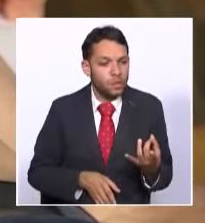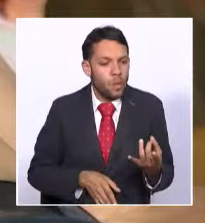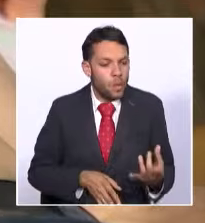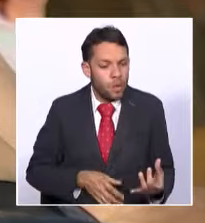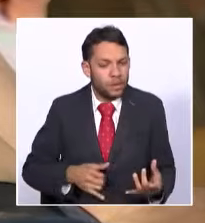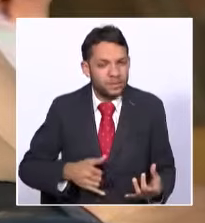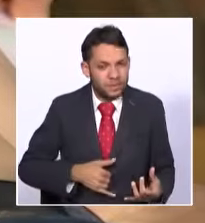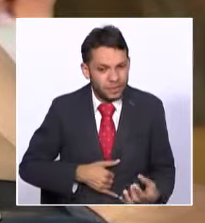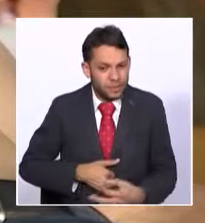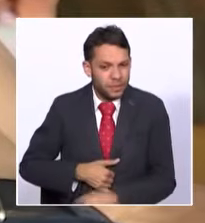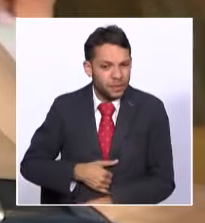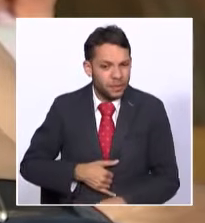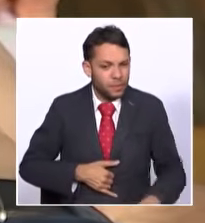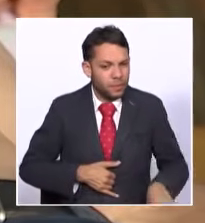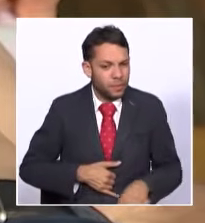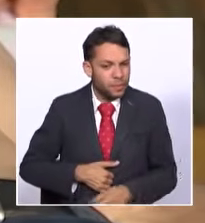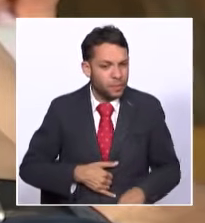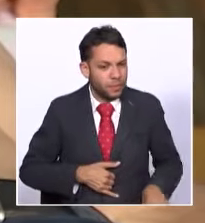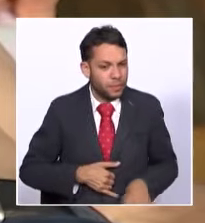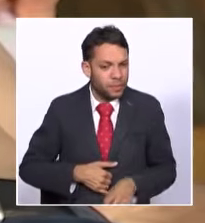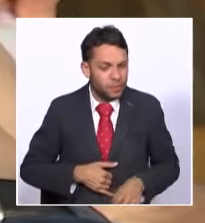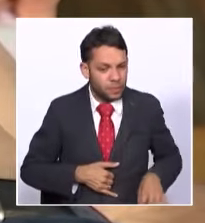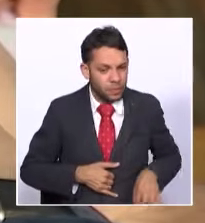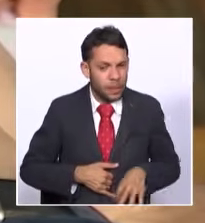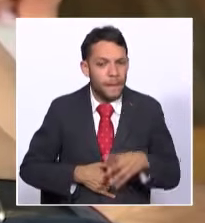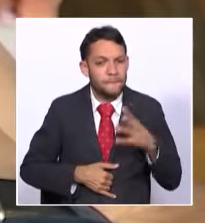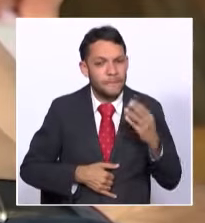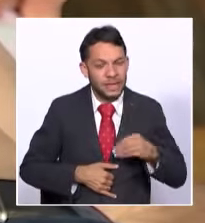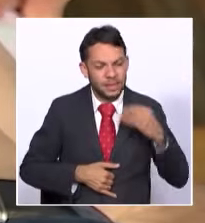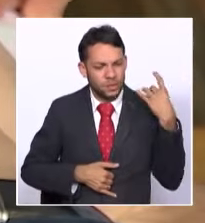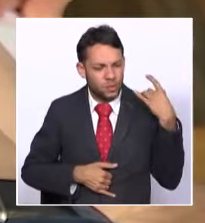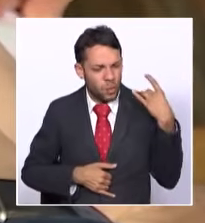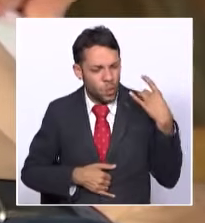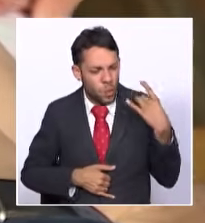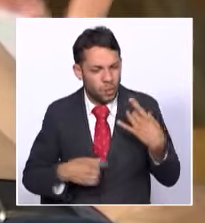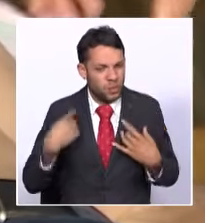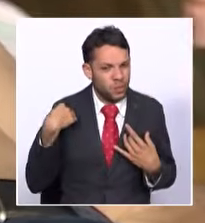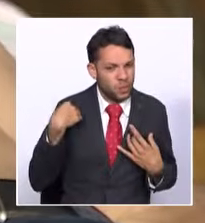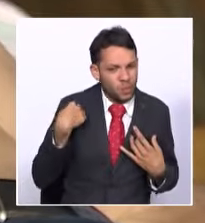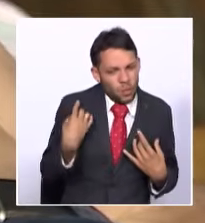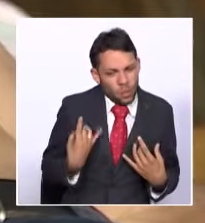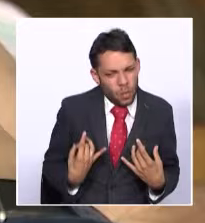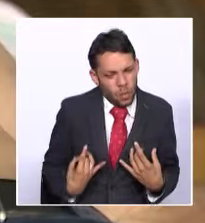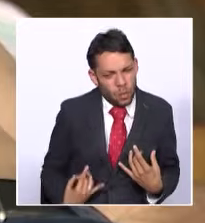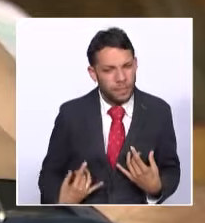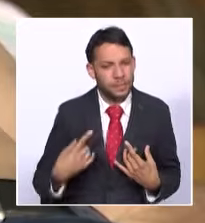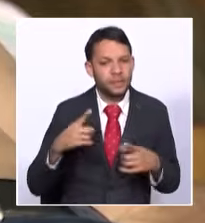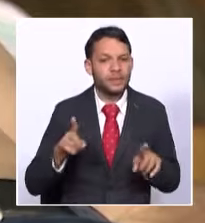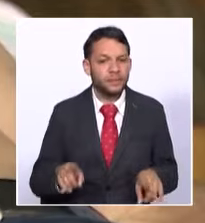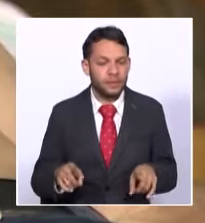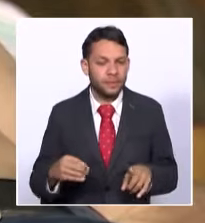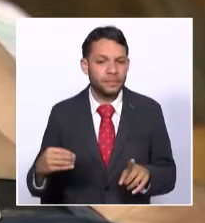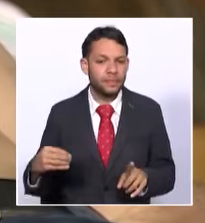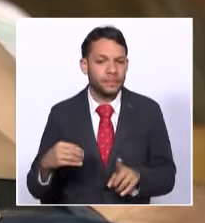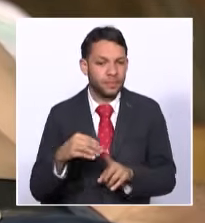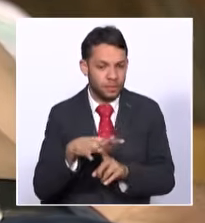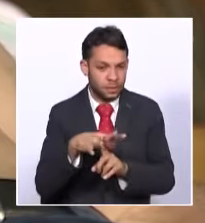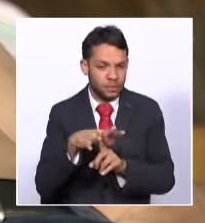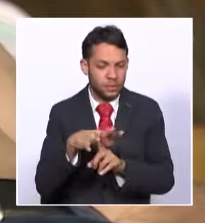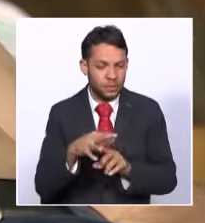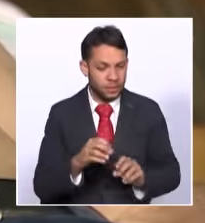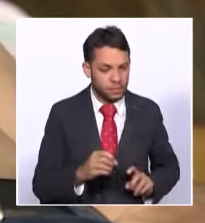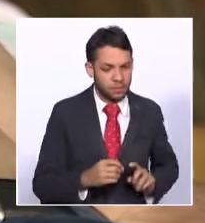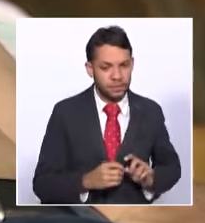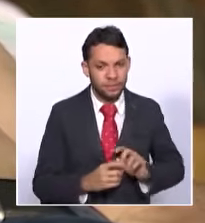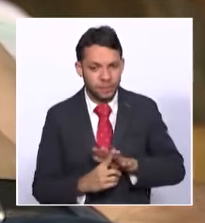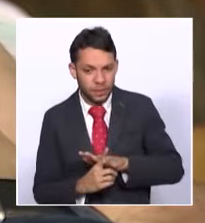dolor lumbar, es porque ese mismo nervio que nace de acá atrás de la espalda es el que irradia esta zona de acá,